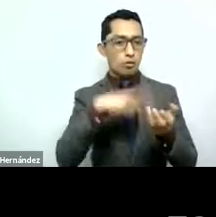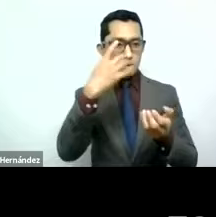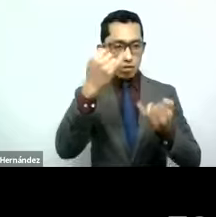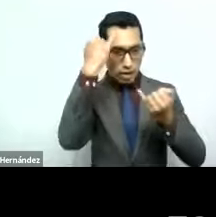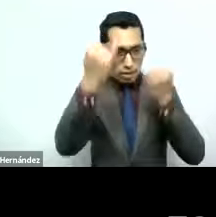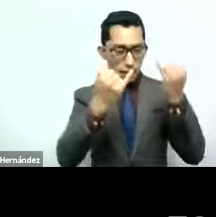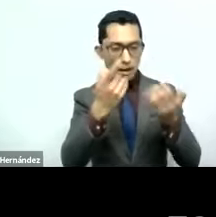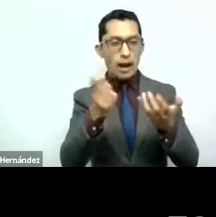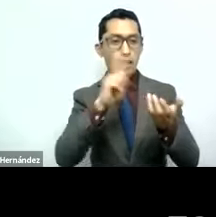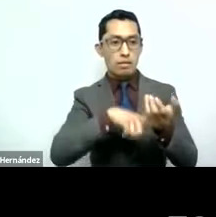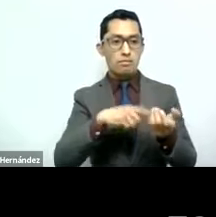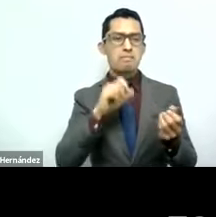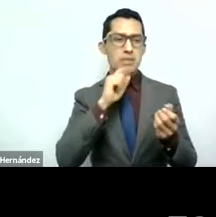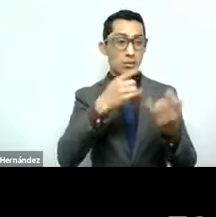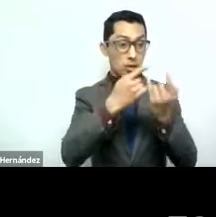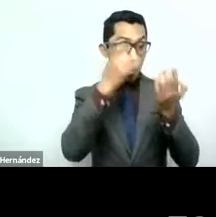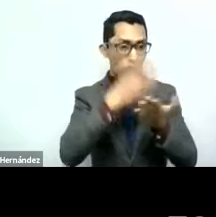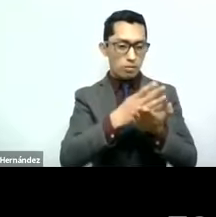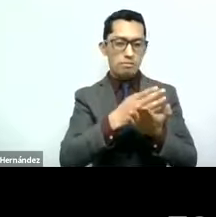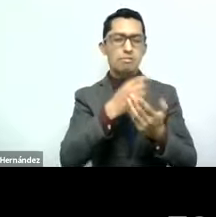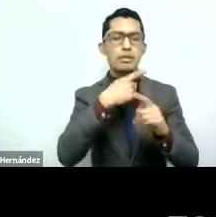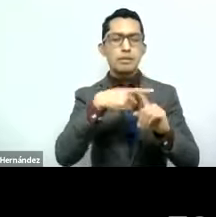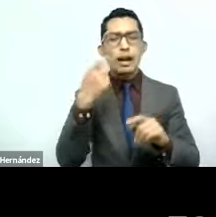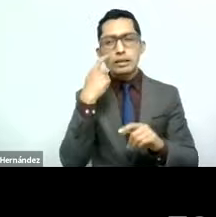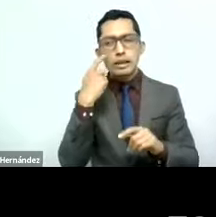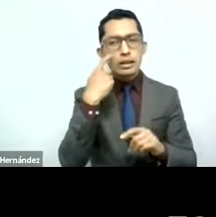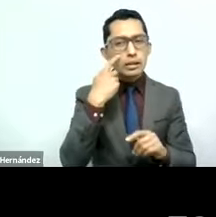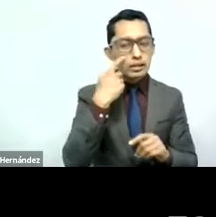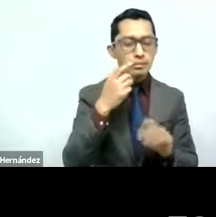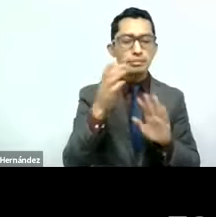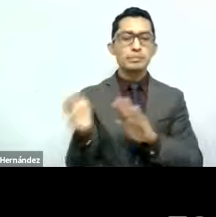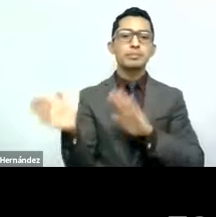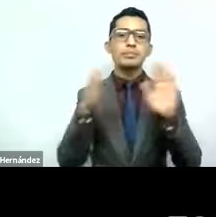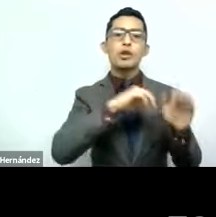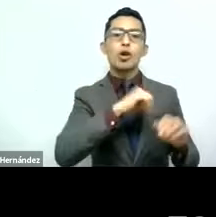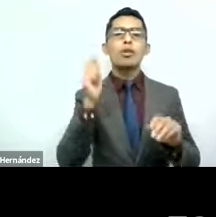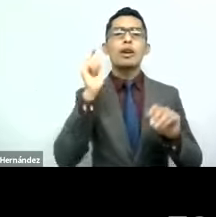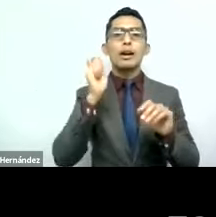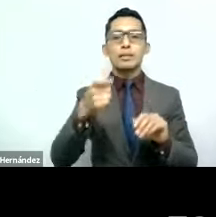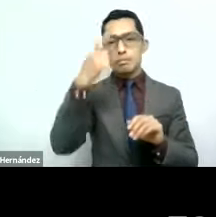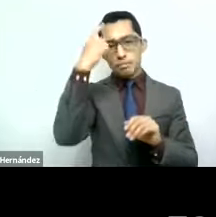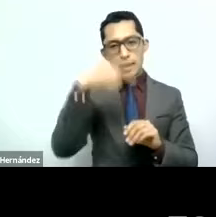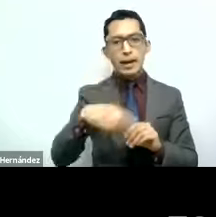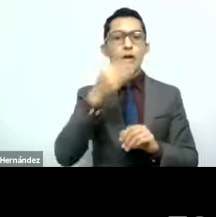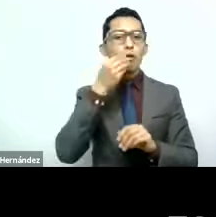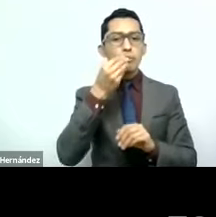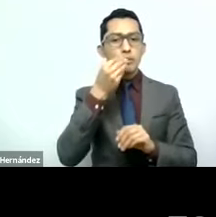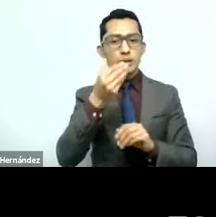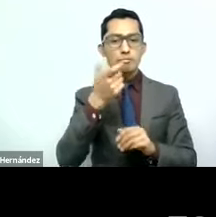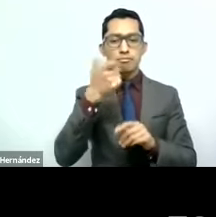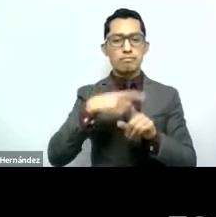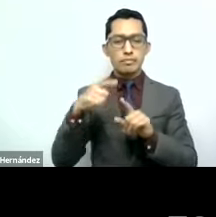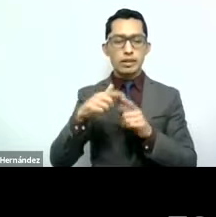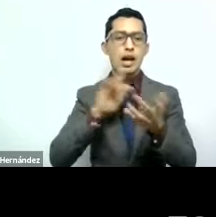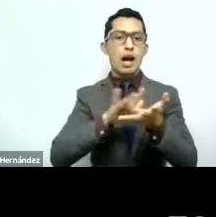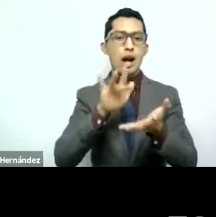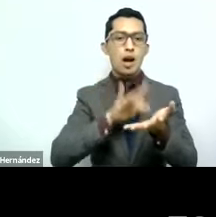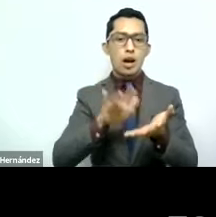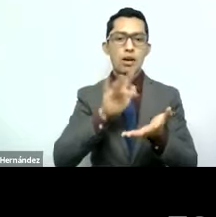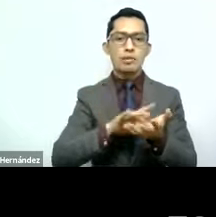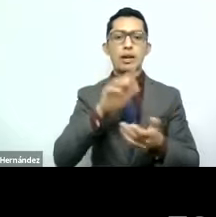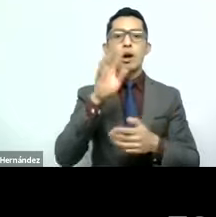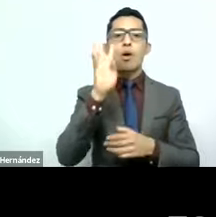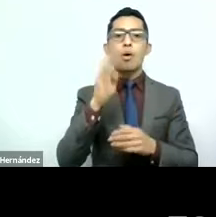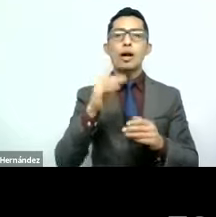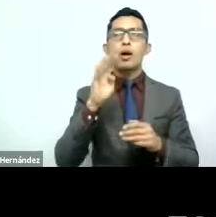presente en muchos otros casos. Continúo con ahora uno de pensión alimenticia. Es una contradicción de tesis, la 416